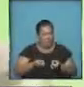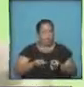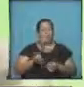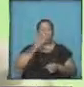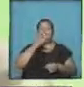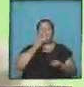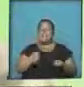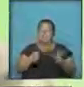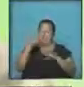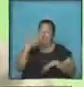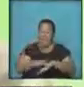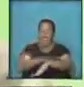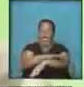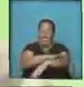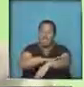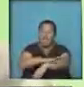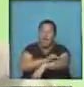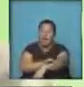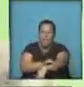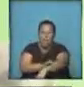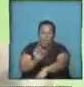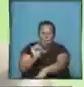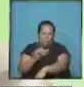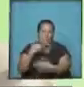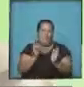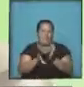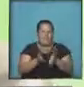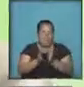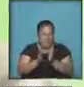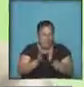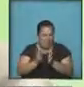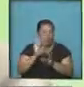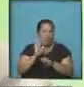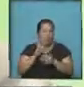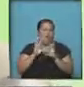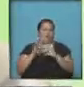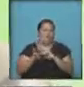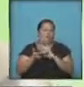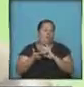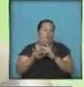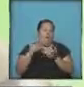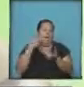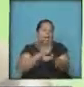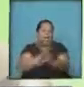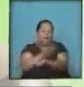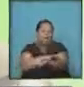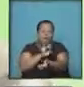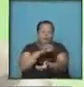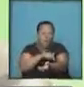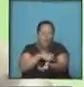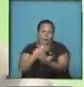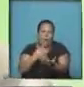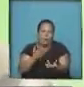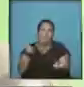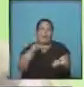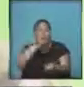es una quemadura superficial de poca extensión que puede ser tratado con maneras, con métodos locales y puede volver a